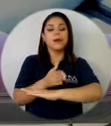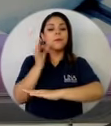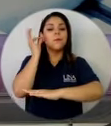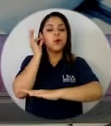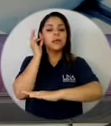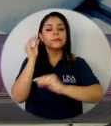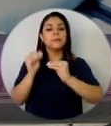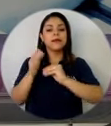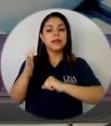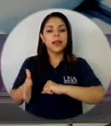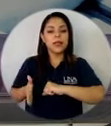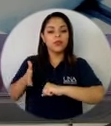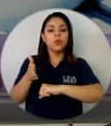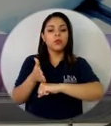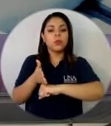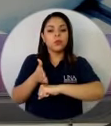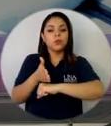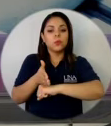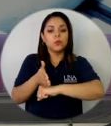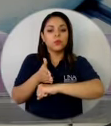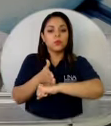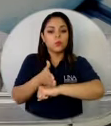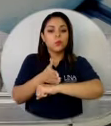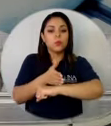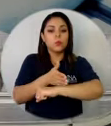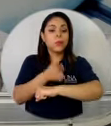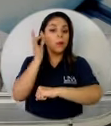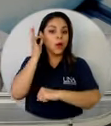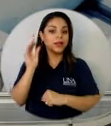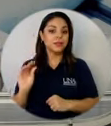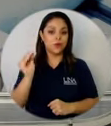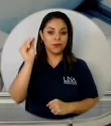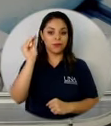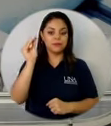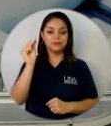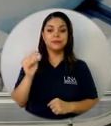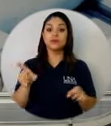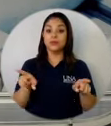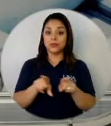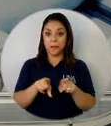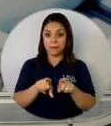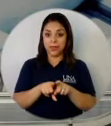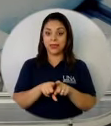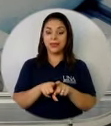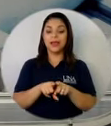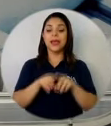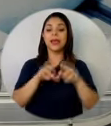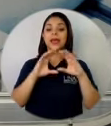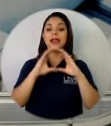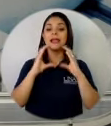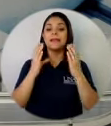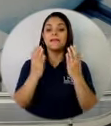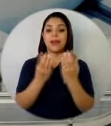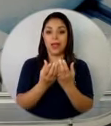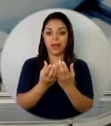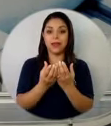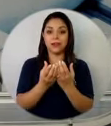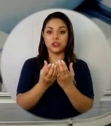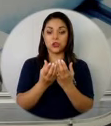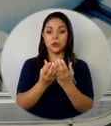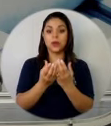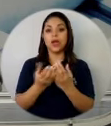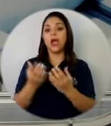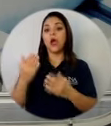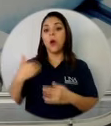mujeres jóvenes, pero además si le agregamos el nivel de calificación, por ejemplo, entre hombres y mujeres